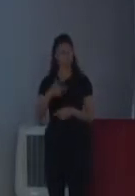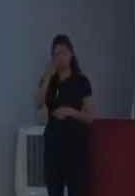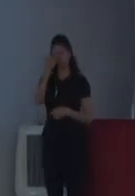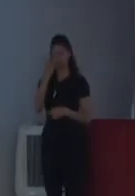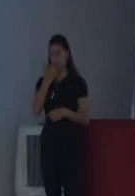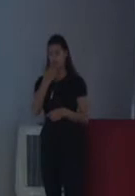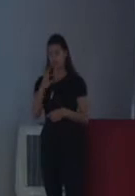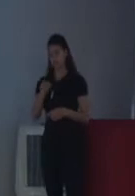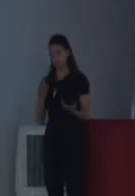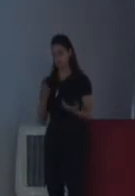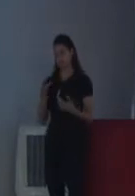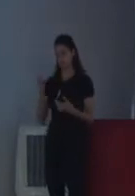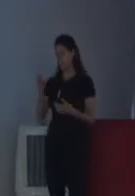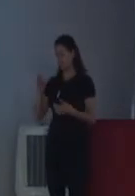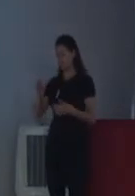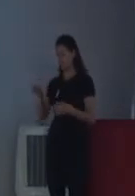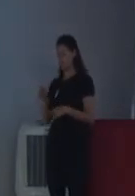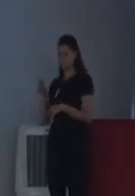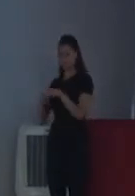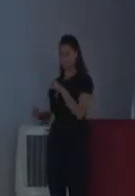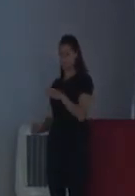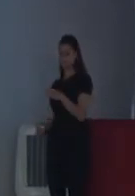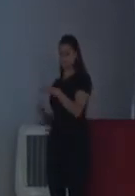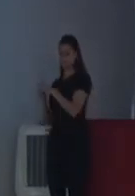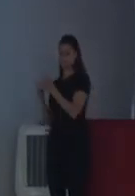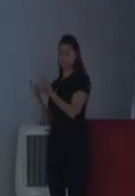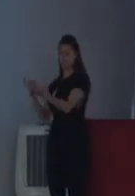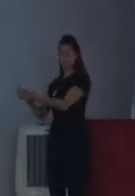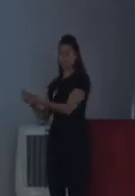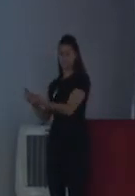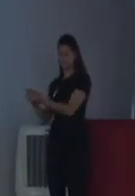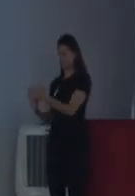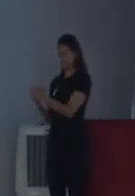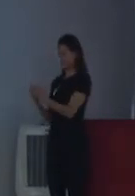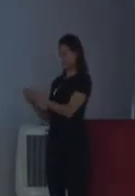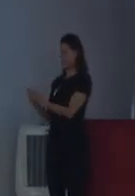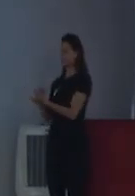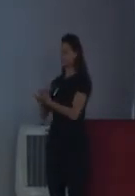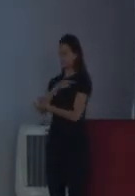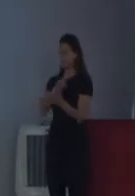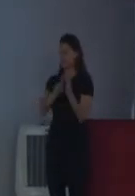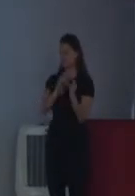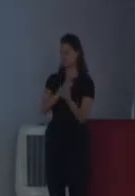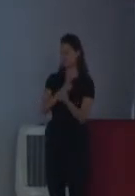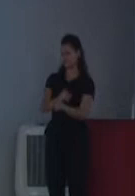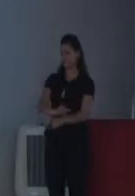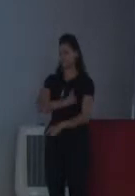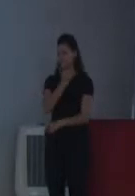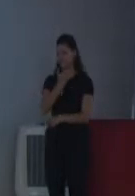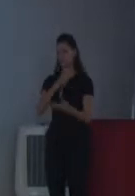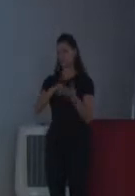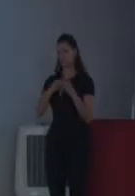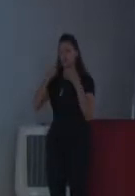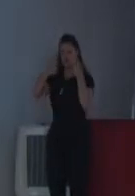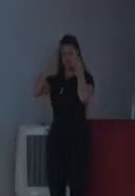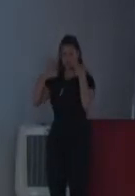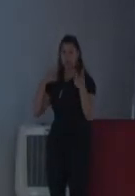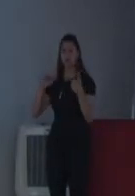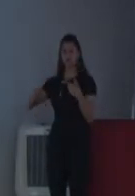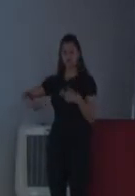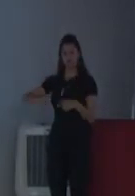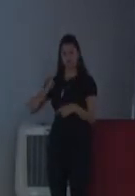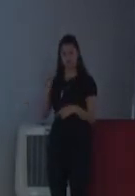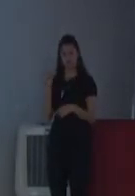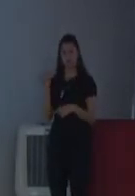porque de lo contrario el COMPES no hubiese salido tan rápido como salió, ¿sí? Entonces vemos que definitivamente el Estado